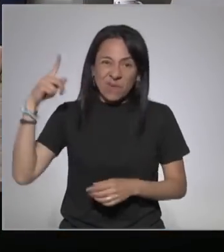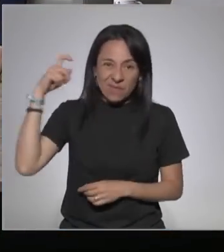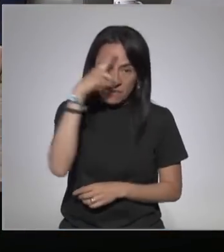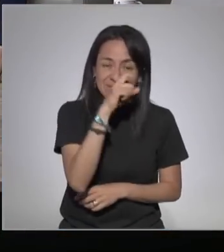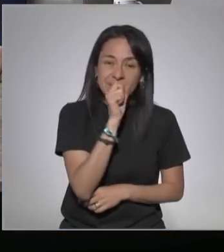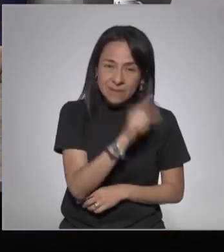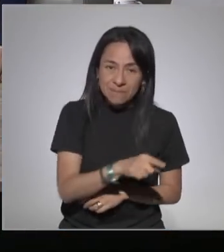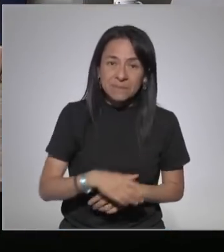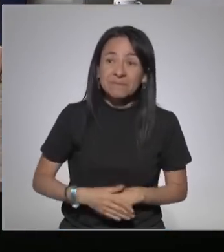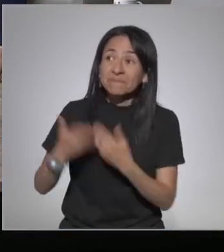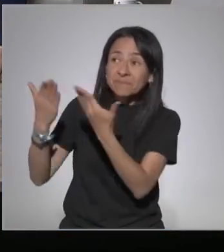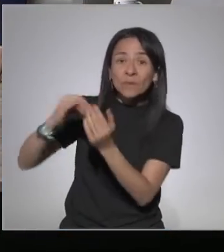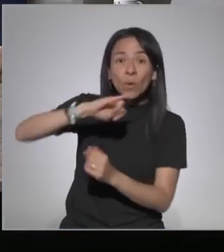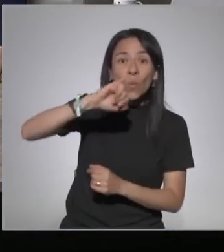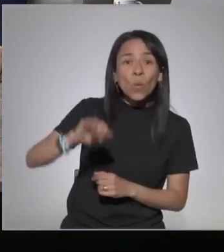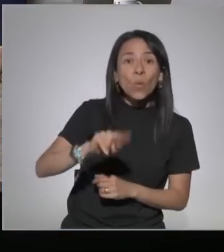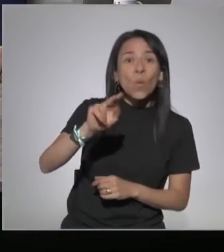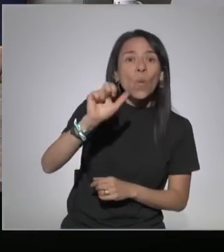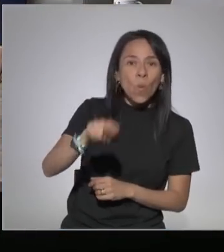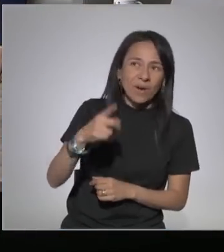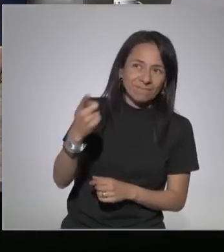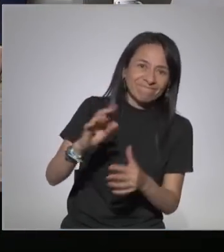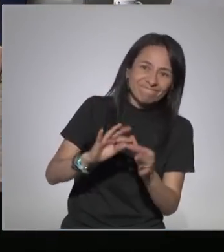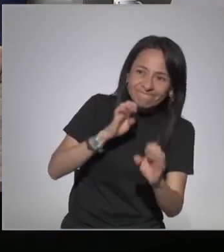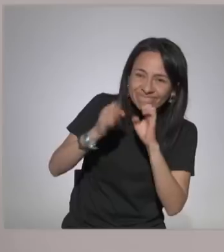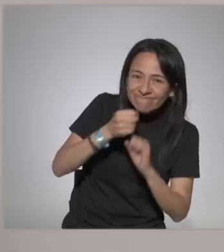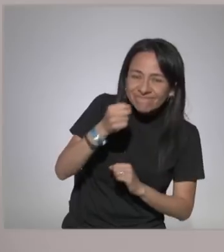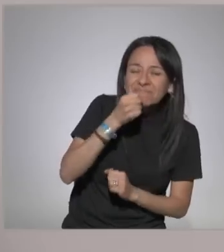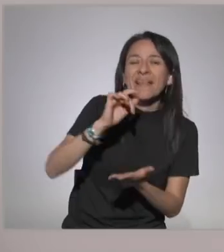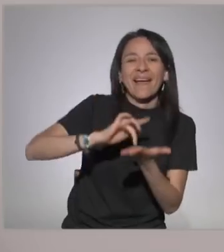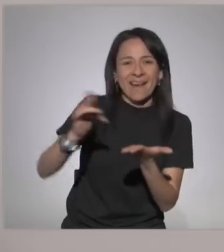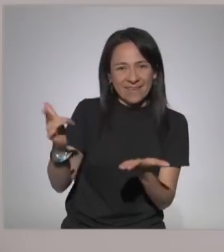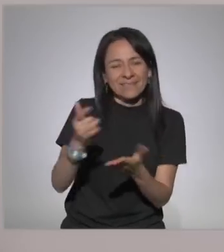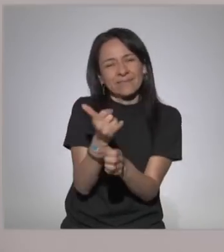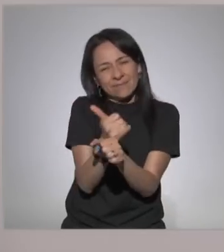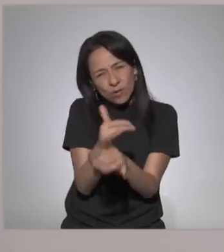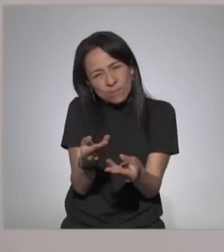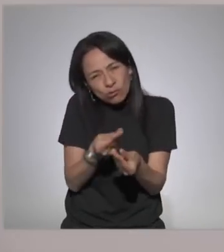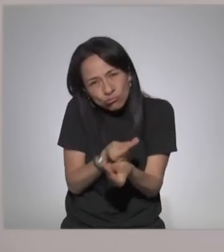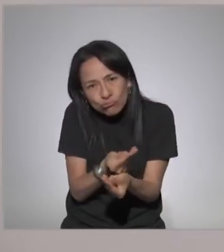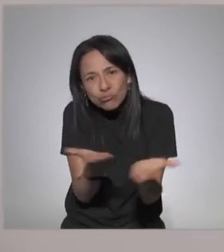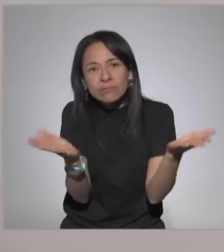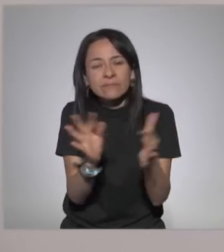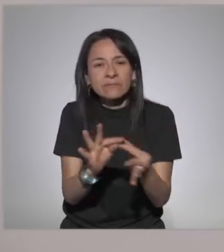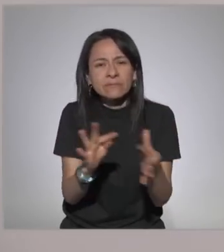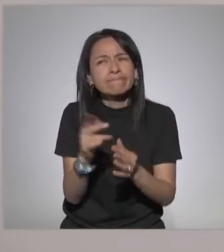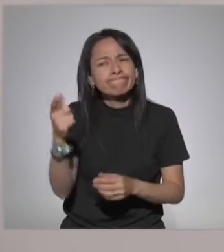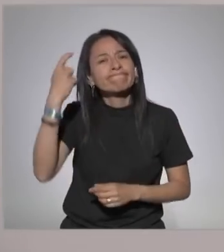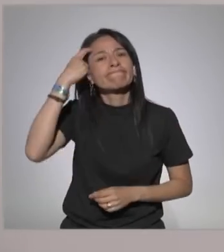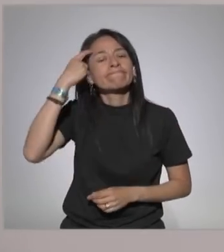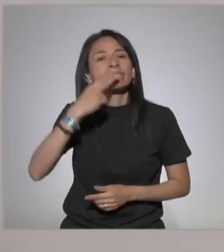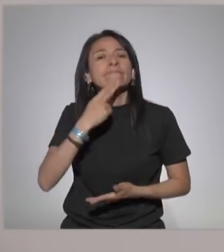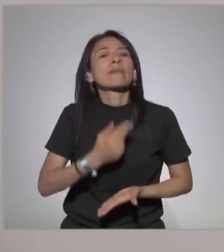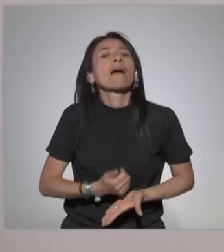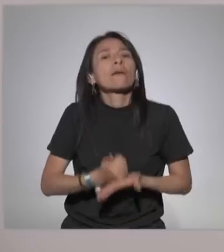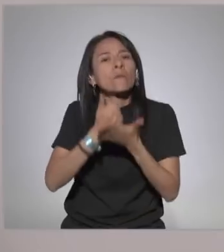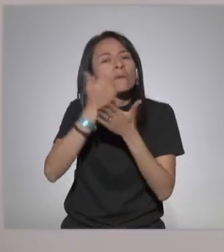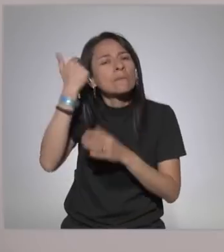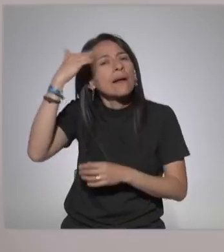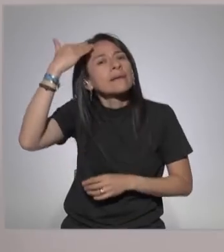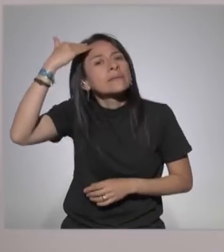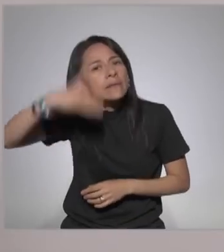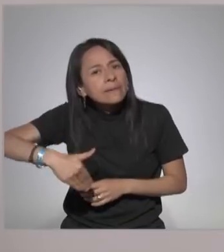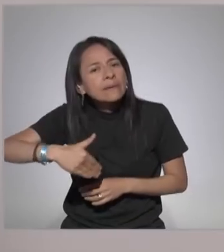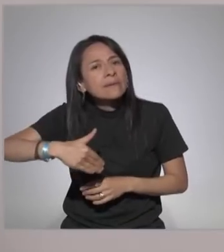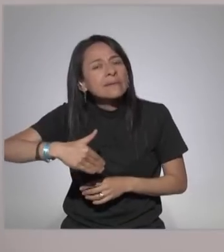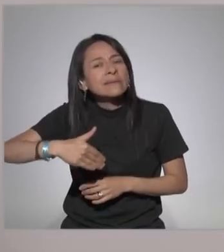Muchas gracias a Juan Manuel Rodríguez por esta entrevista y por la información que nos brinda, que nos da un panorama, ¿no?, de cómo son estos cambios, de qué podemos